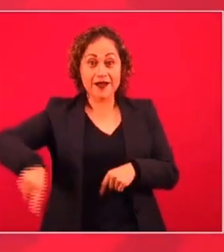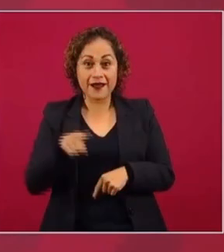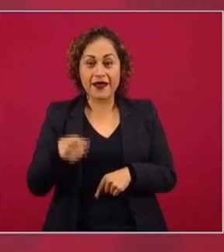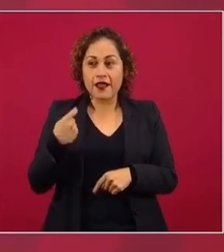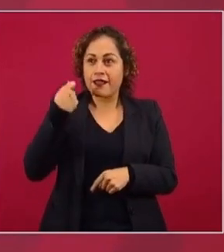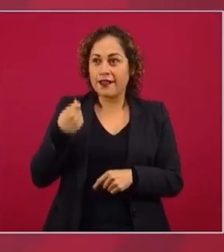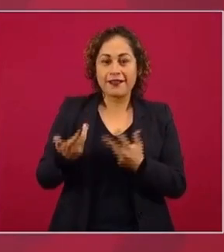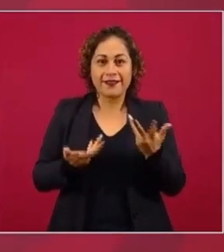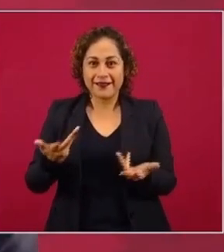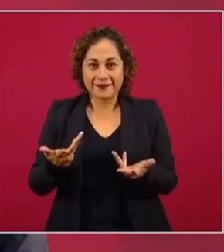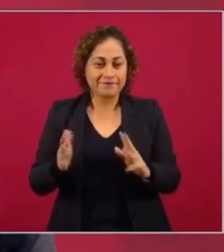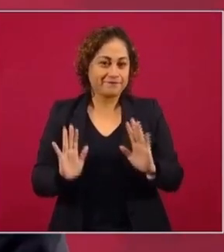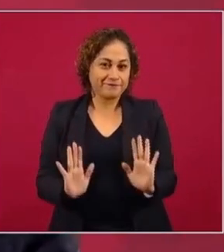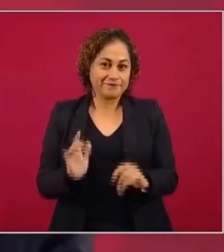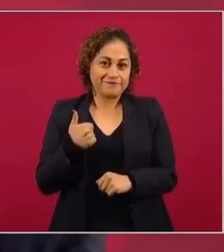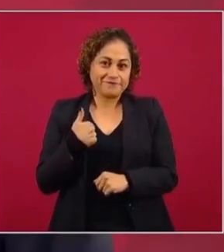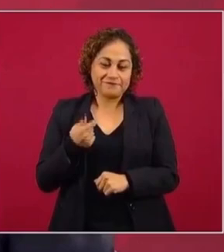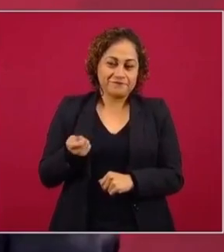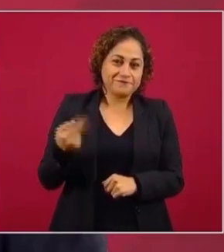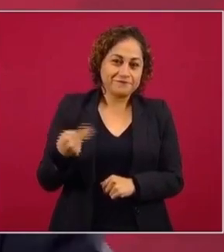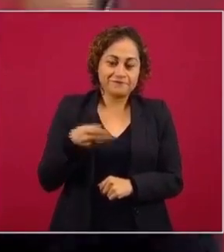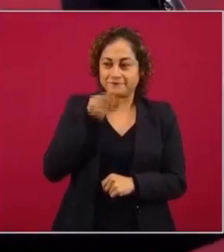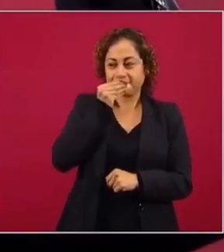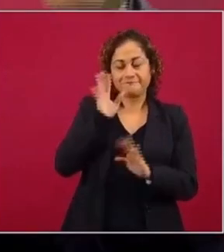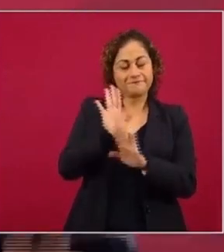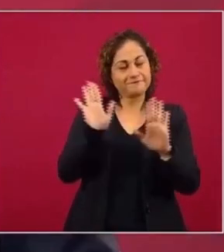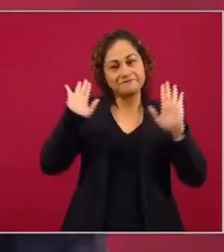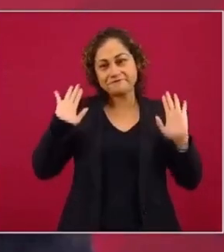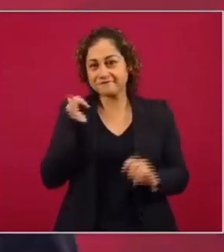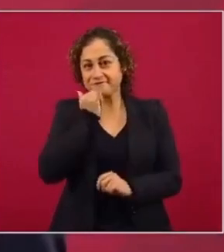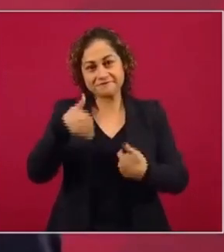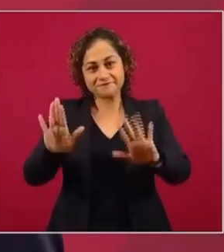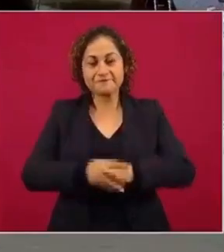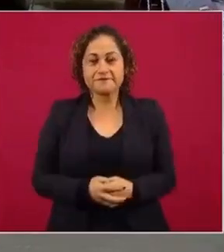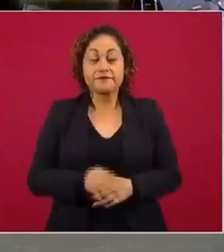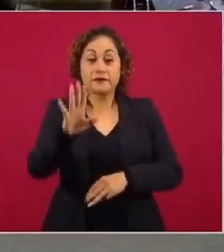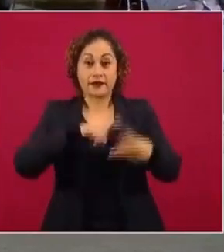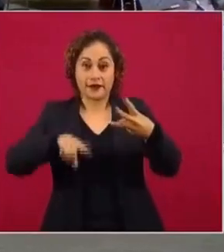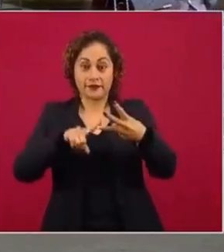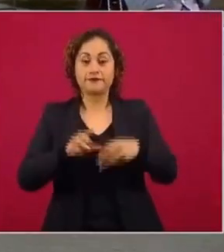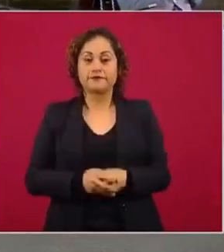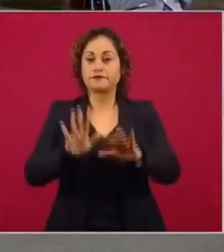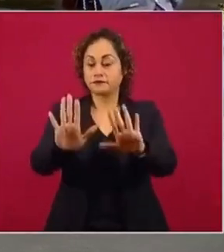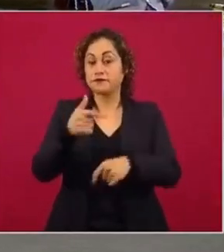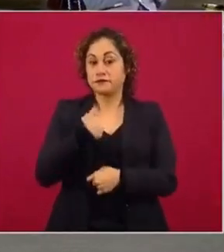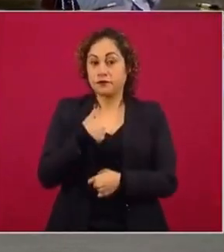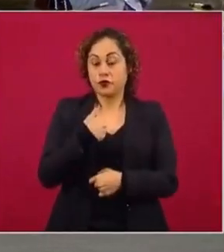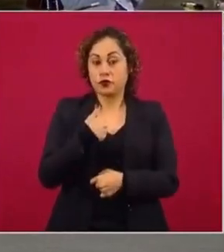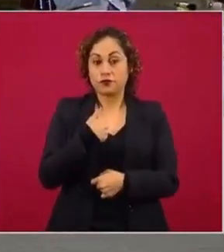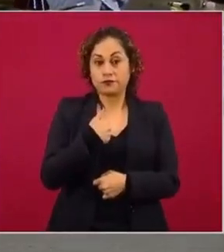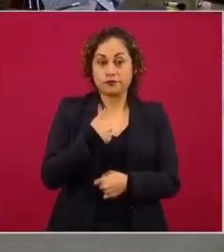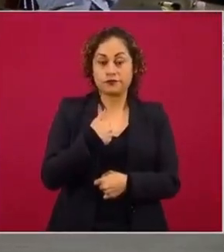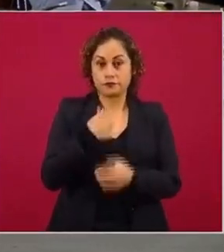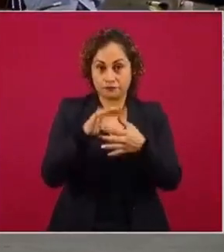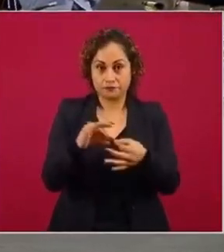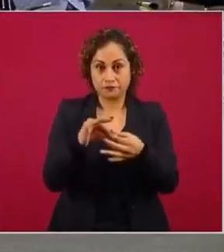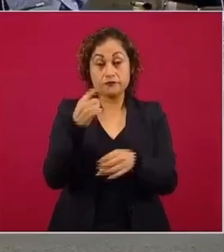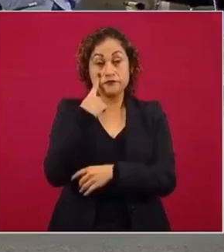subvencionada. No puedo decir cómo se le dice a eso coloquialmente, pero fin. La tercera y última. Nada más sería,